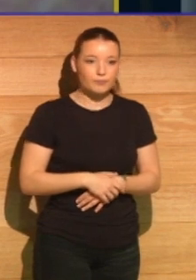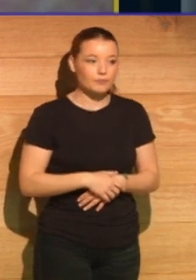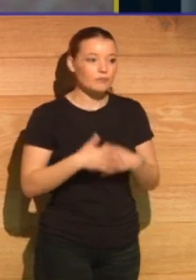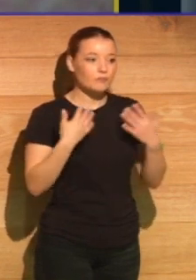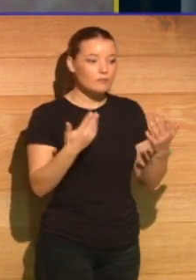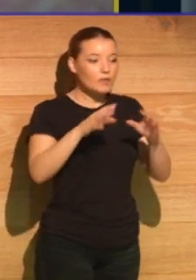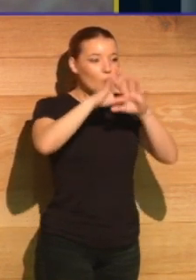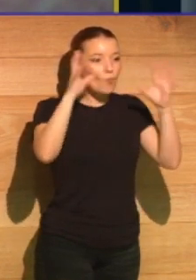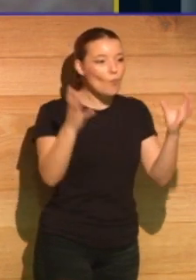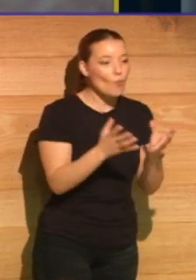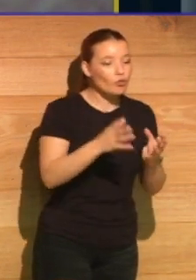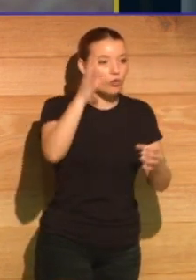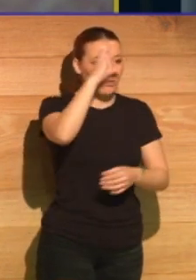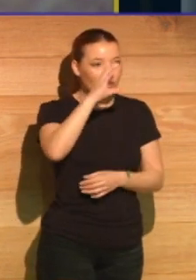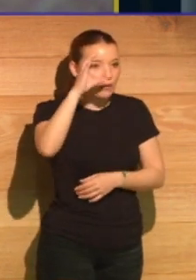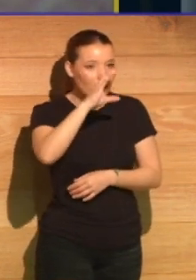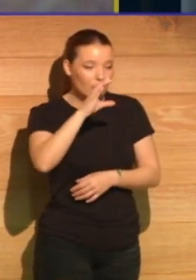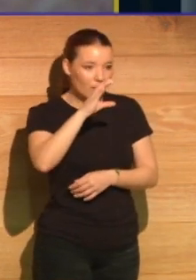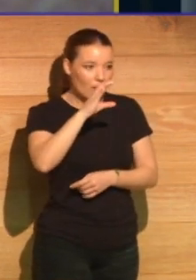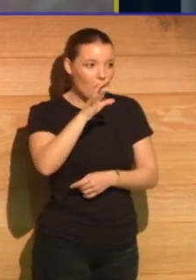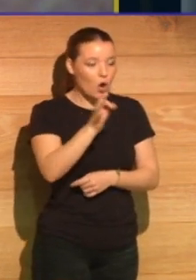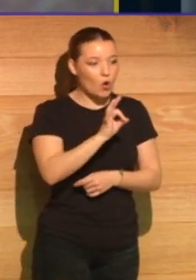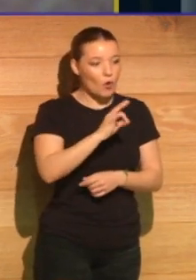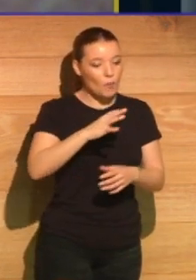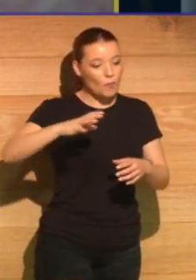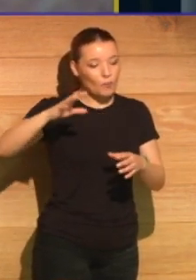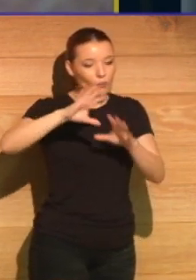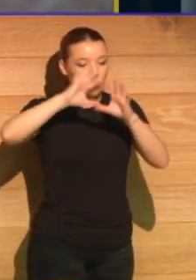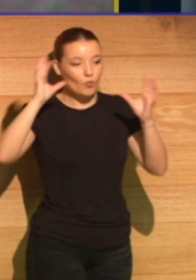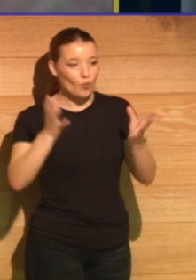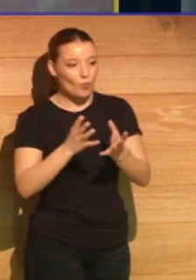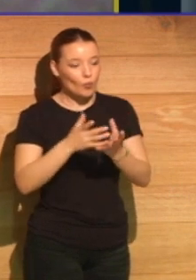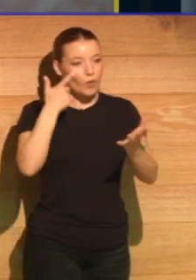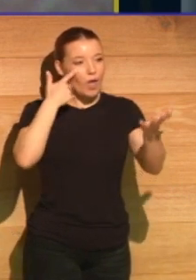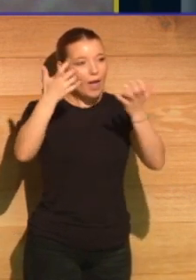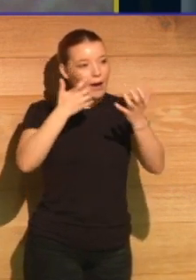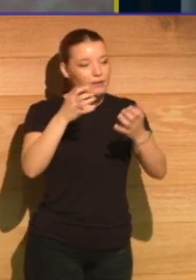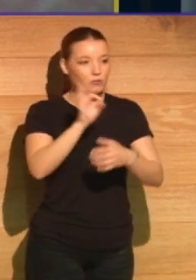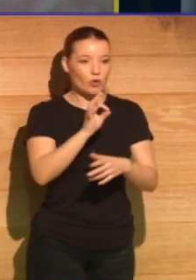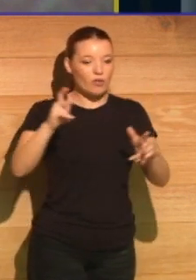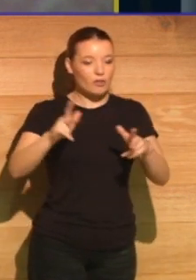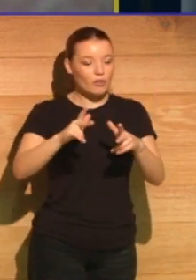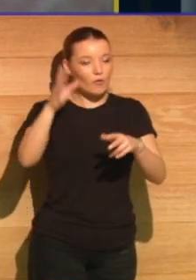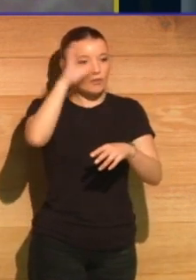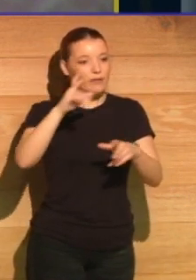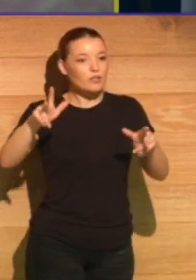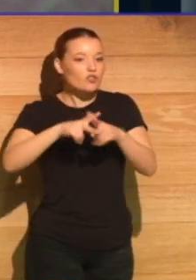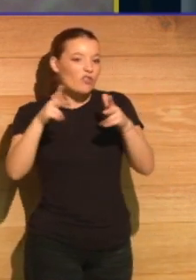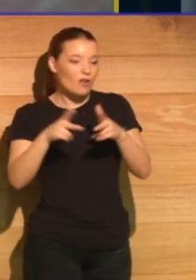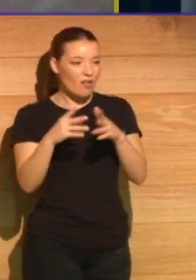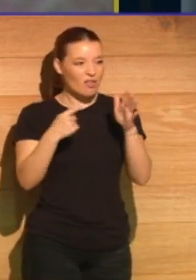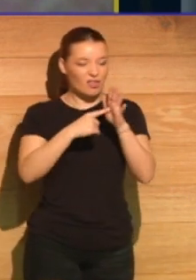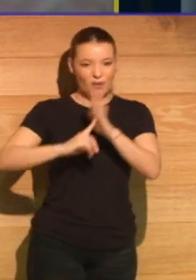ciencia, también una mayor apertura hacia el mundo del arte, el mundo de las ciencias sociales, que no se vea tampoco con desprecio, ¿no? Lo